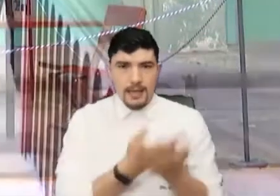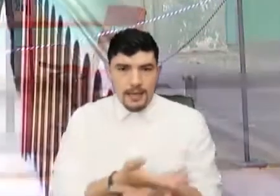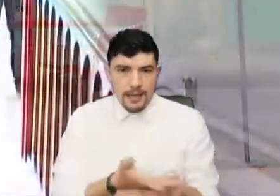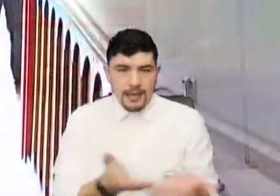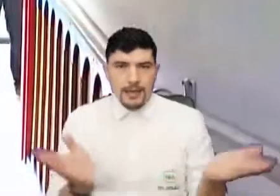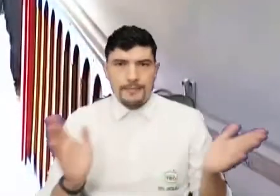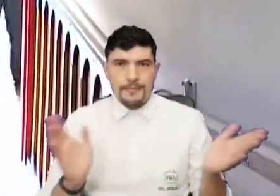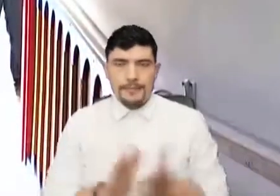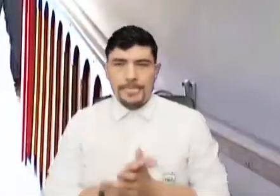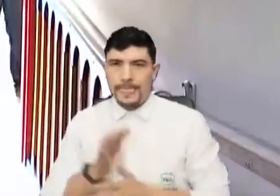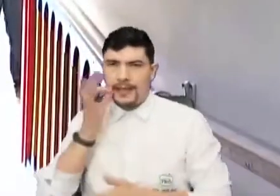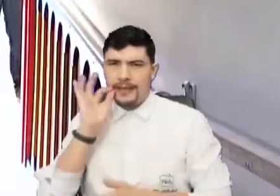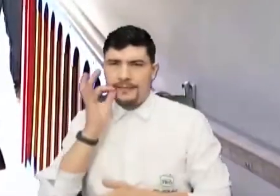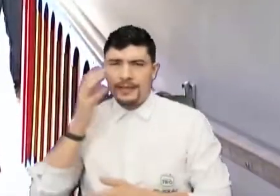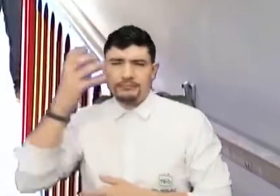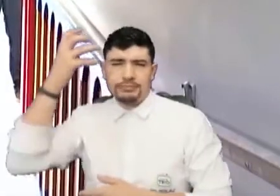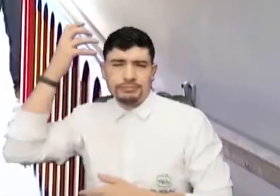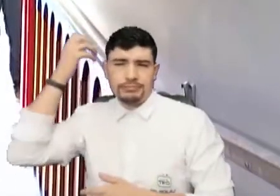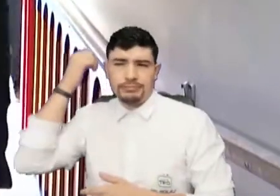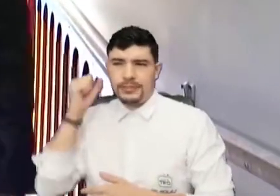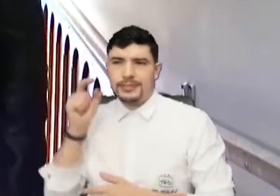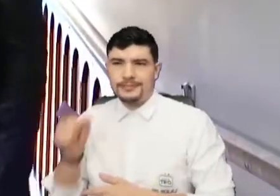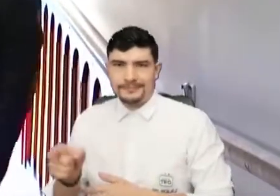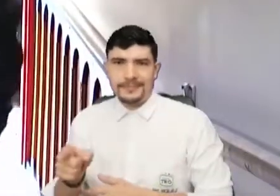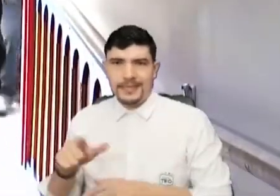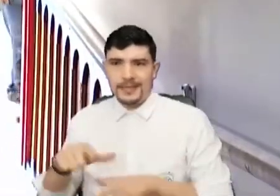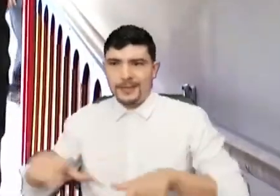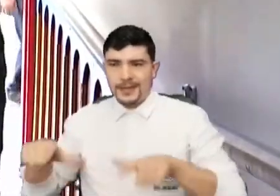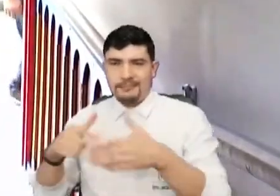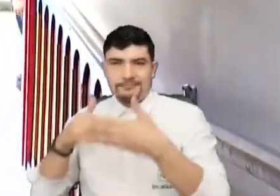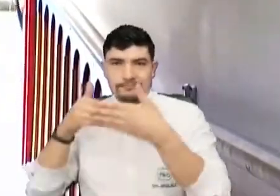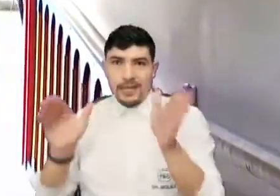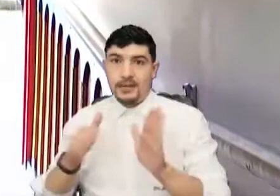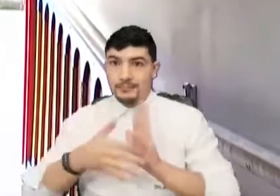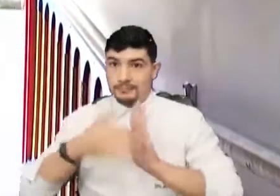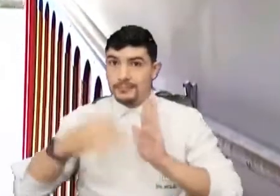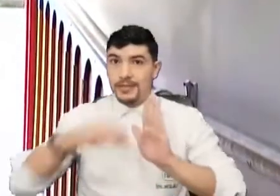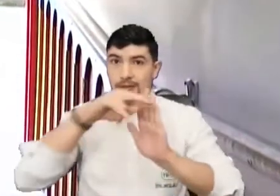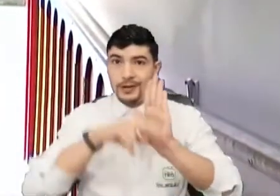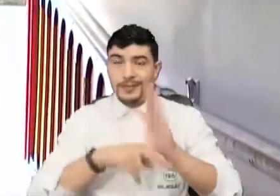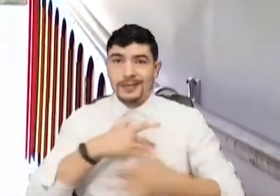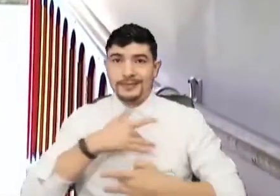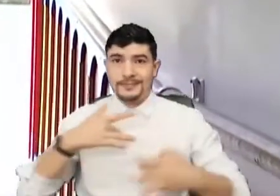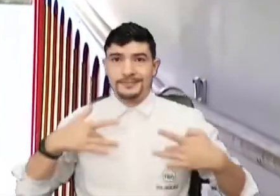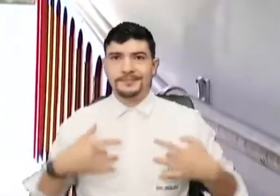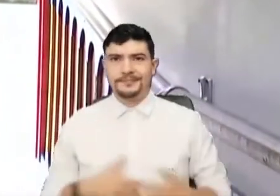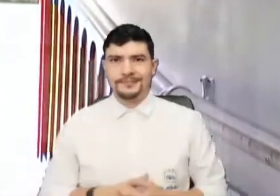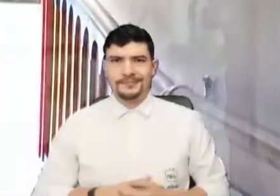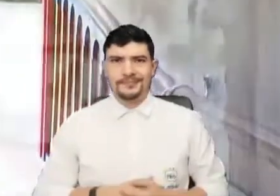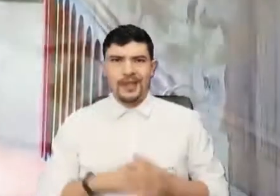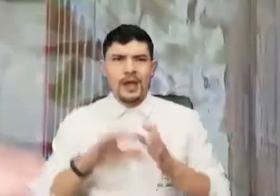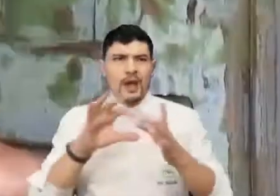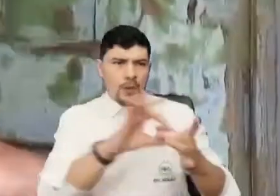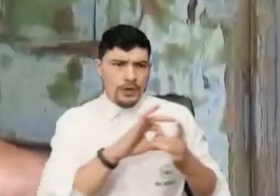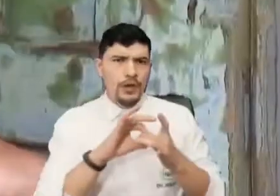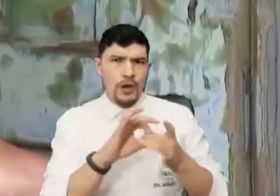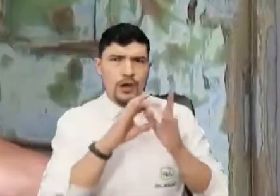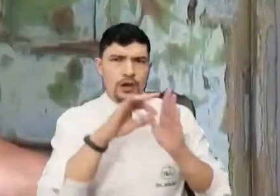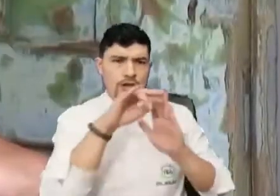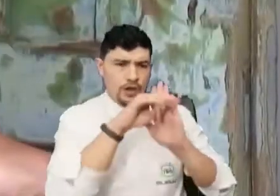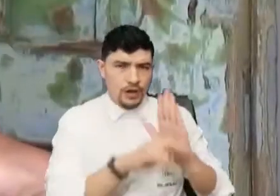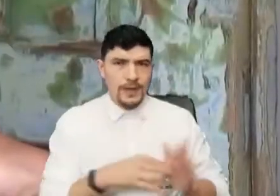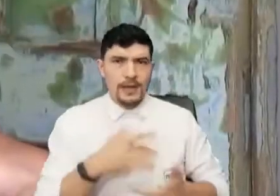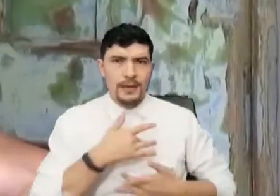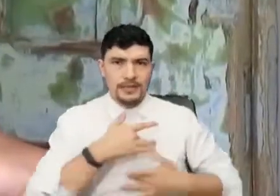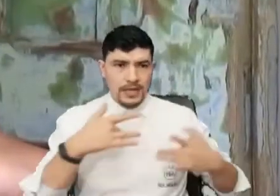nuevamente las puertas al público bajo todas las normas de bioseguridad unidos y aplicando las el protocolo podemos salir adelante